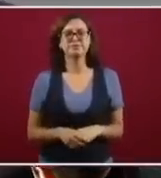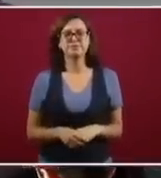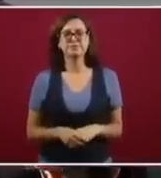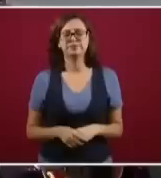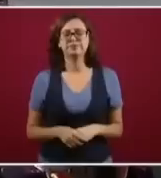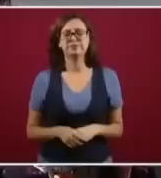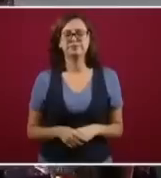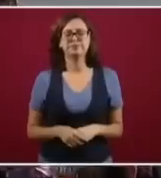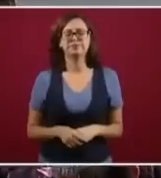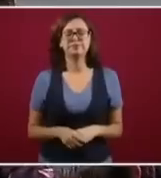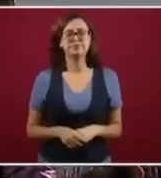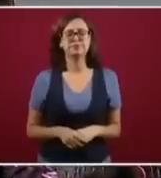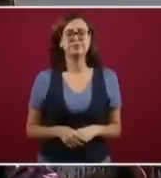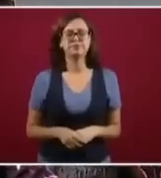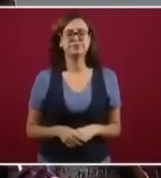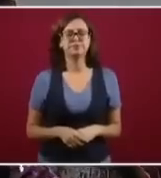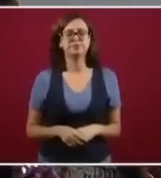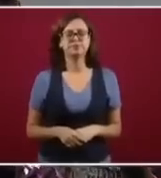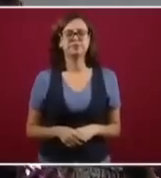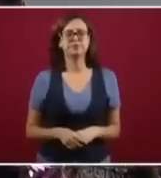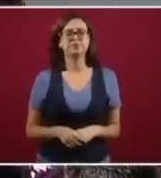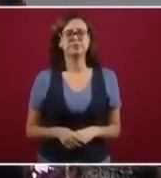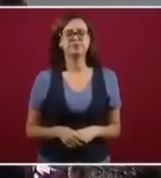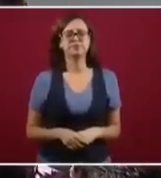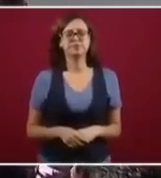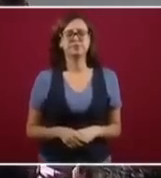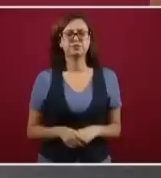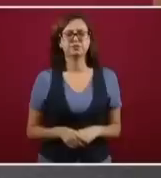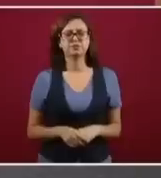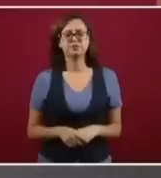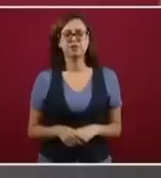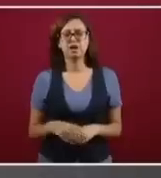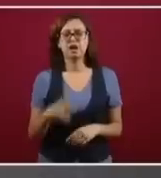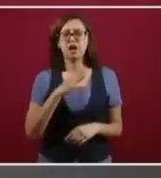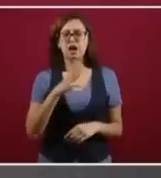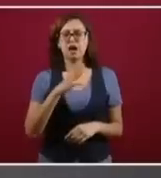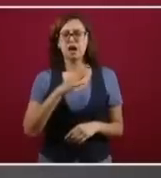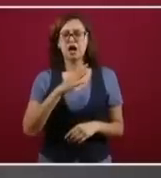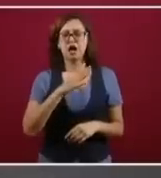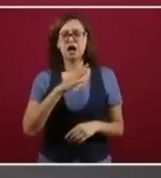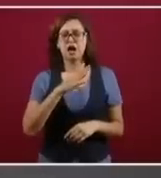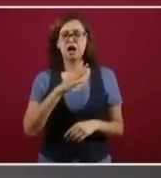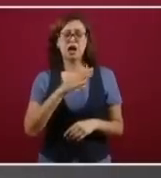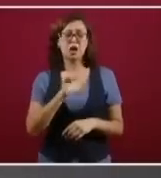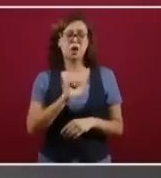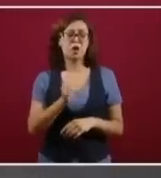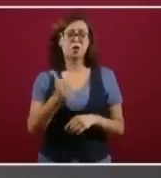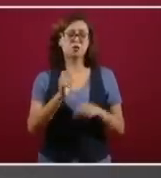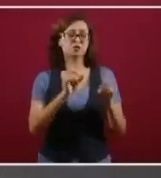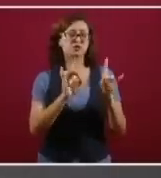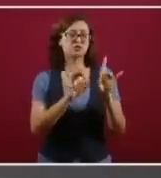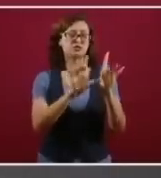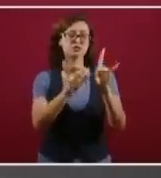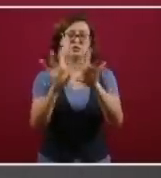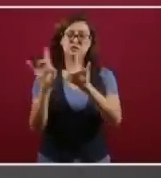Esto tiene que ver con otro tipo de asuntos,